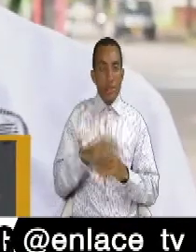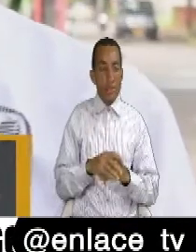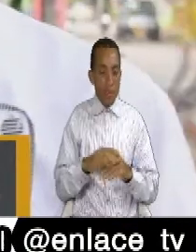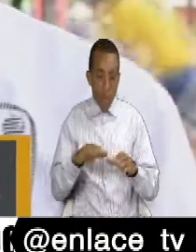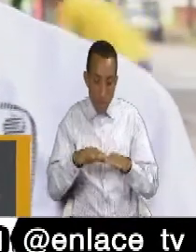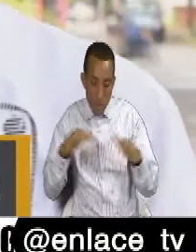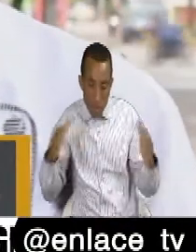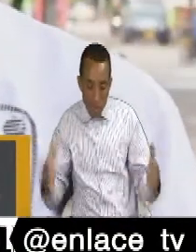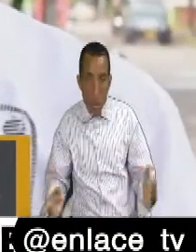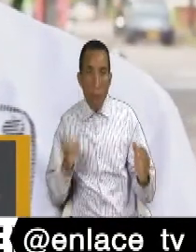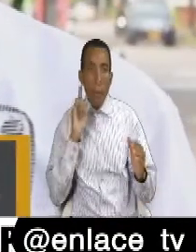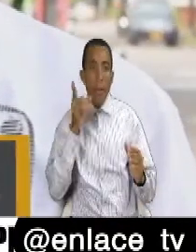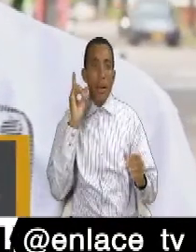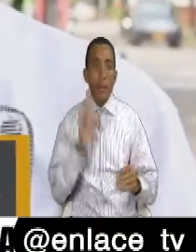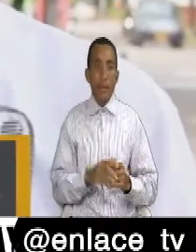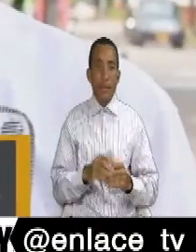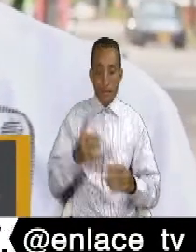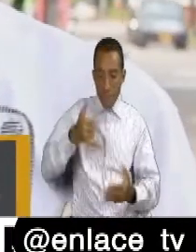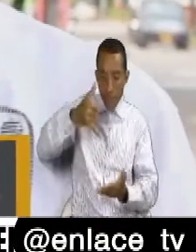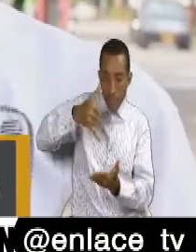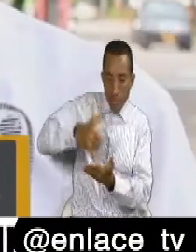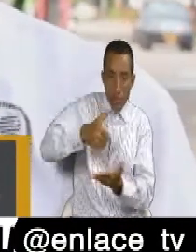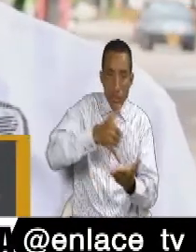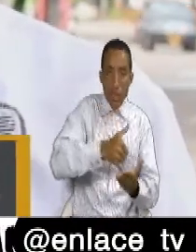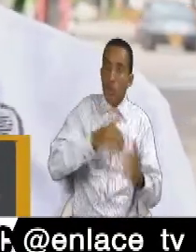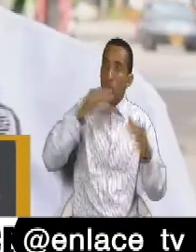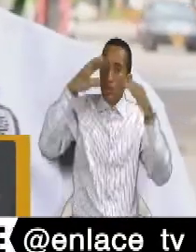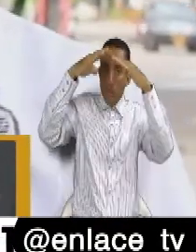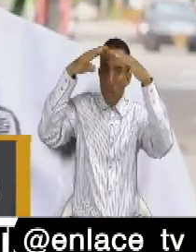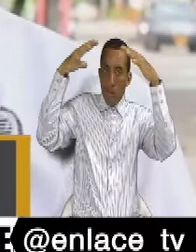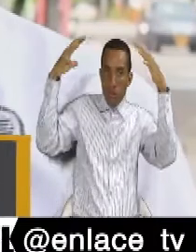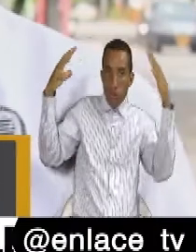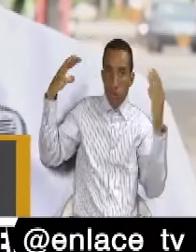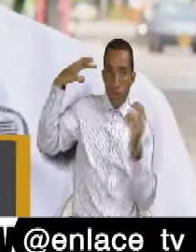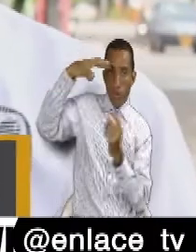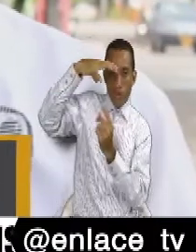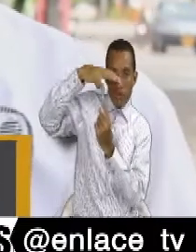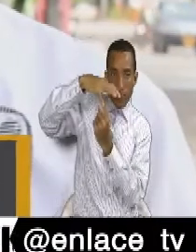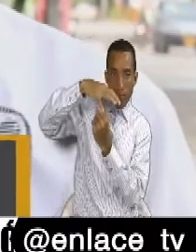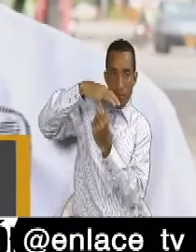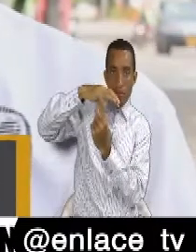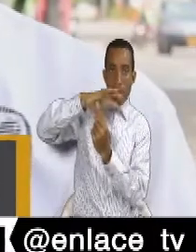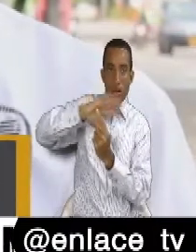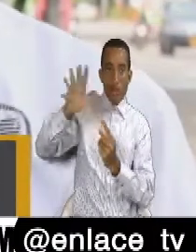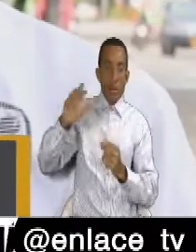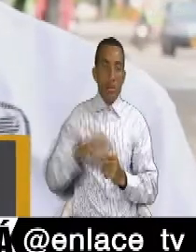timbo, una sombrilla. Pues al principio comencé así porque